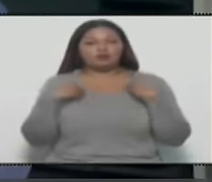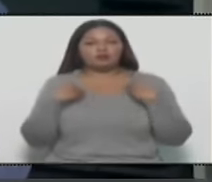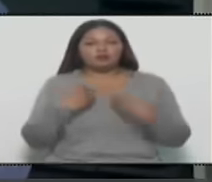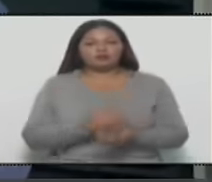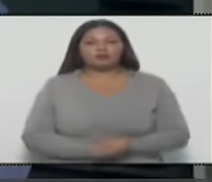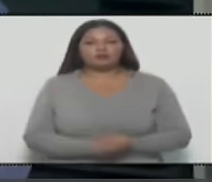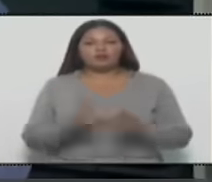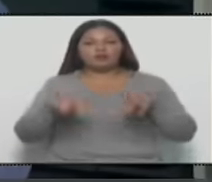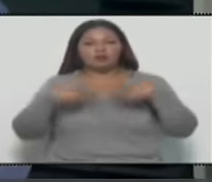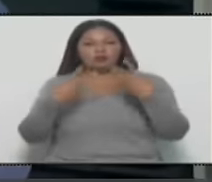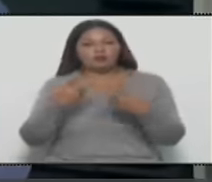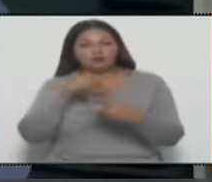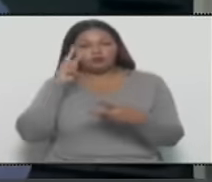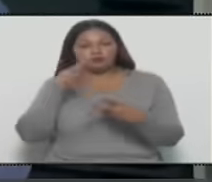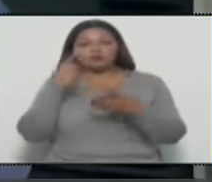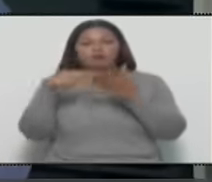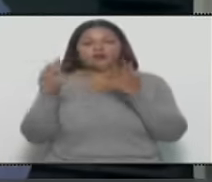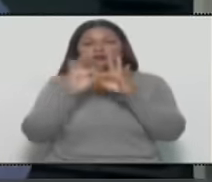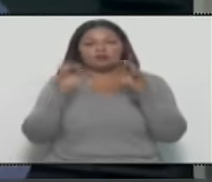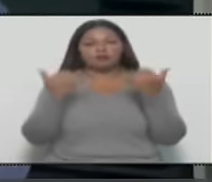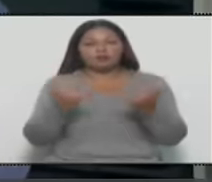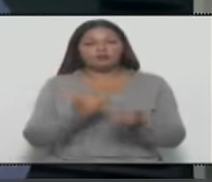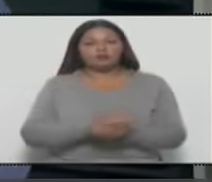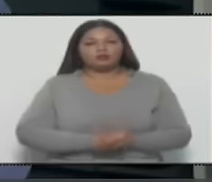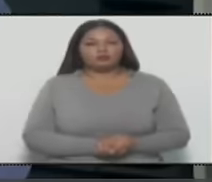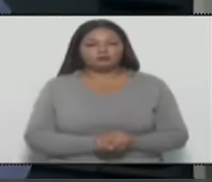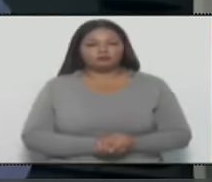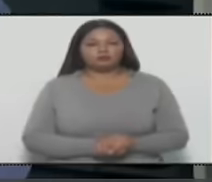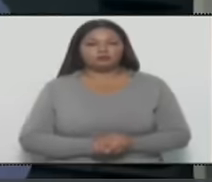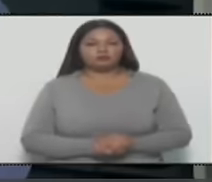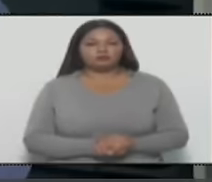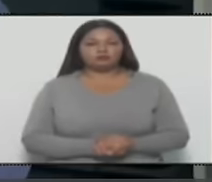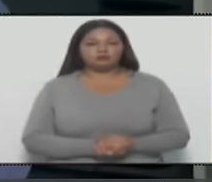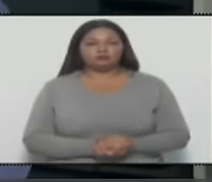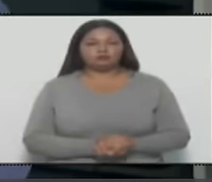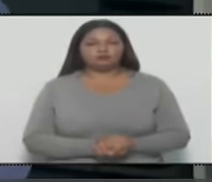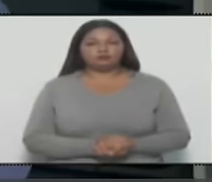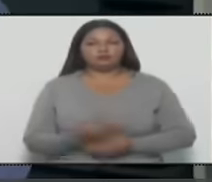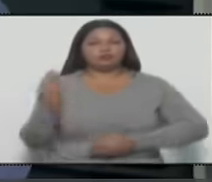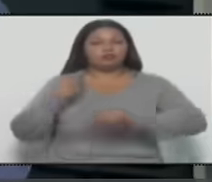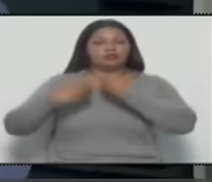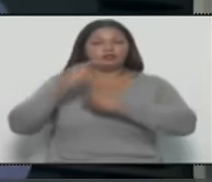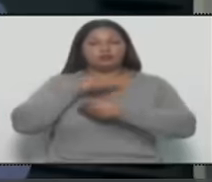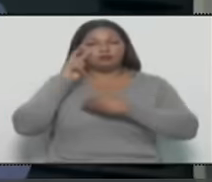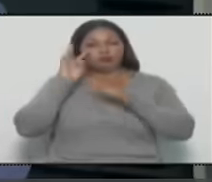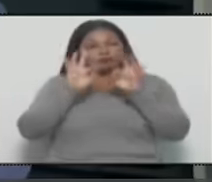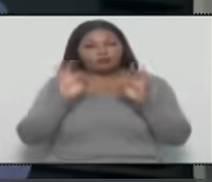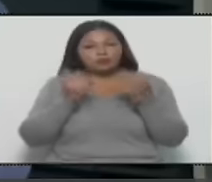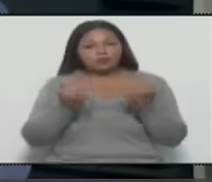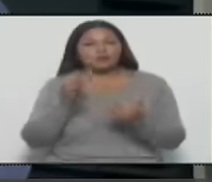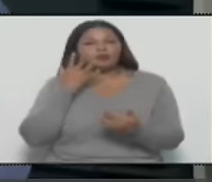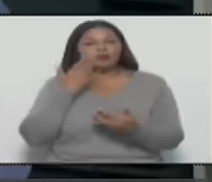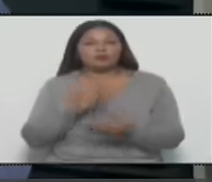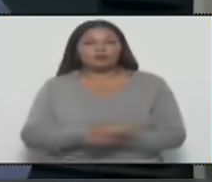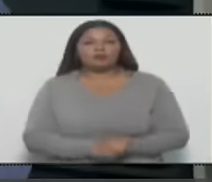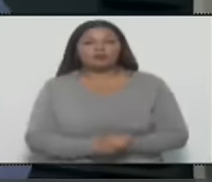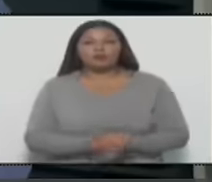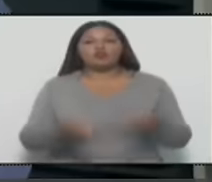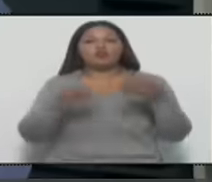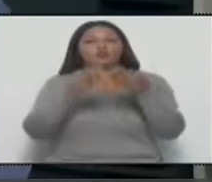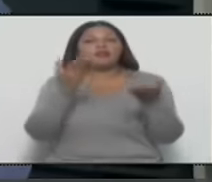actualmente. ¿Son ataques distintos? Son diferentes tipos de ataques, ciberataques, como por ejemplo la denegación de